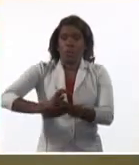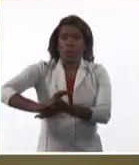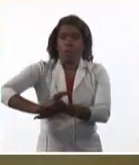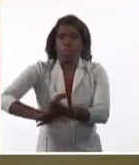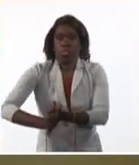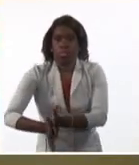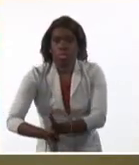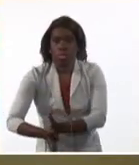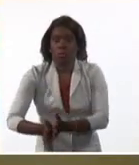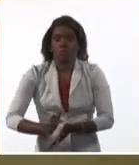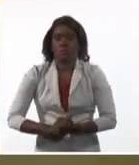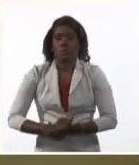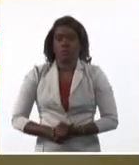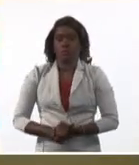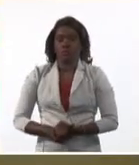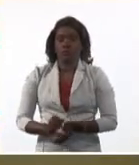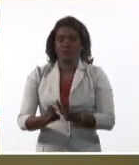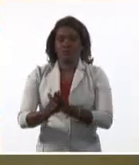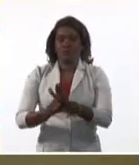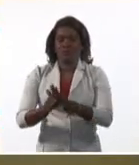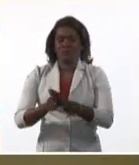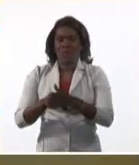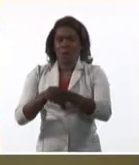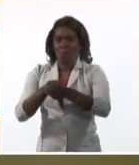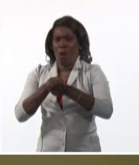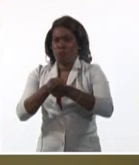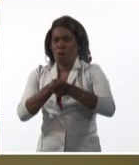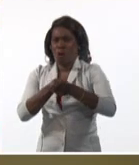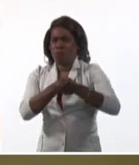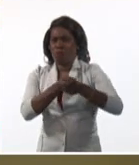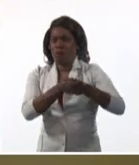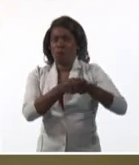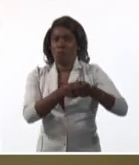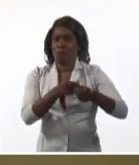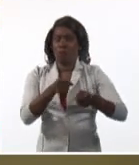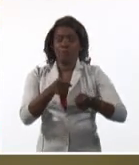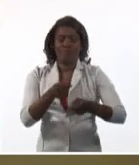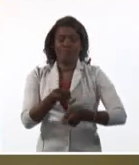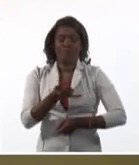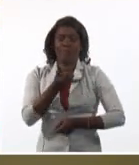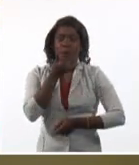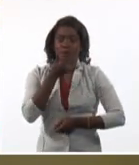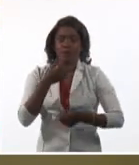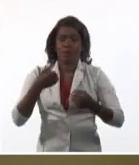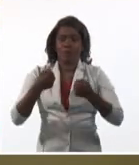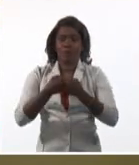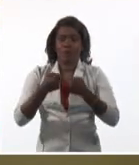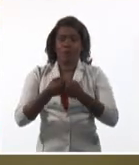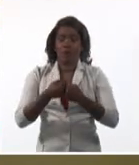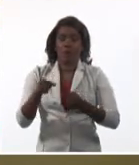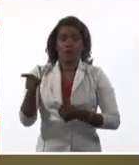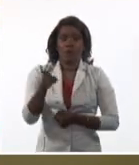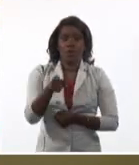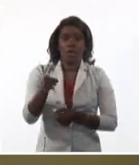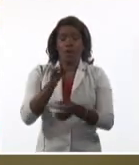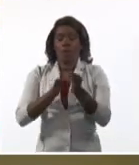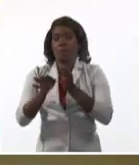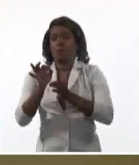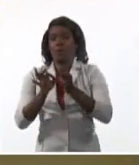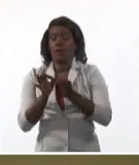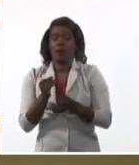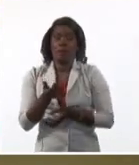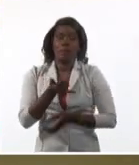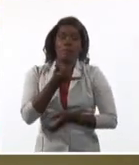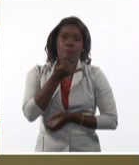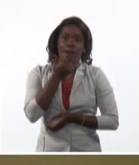Convertir en arma el término genocidio contra Israel en el contexto actual hace más que contar al tribunal una historia groseramente distorsionada. Y hace más